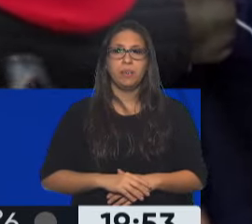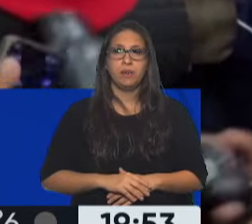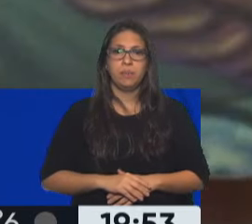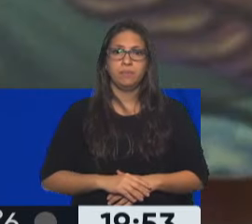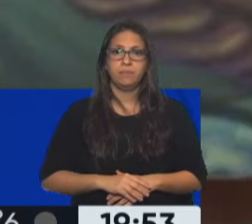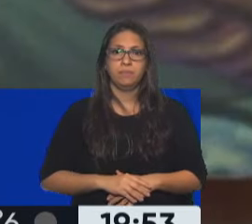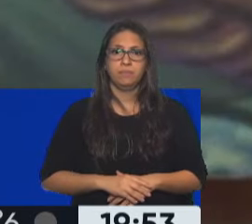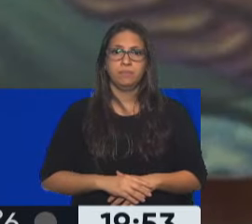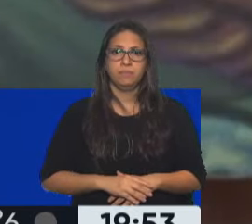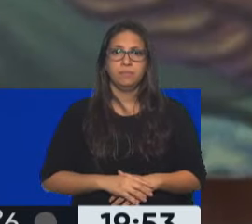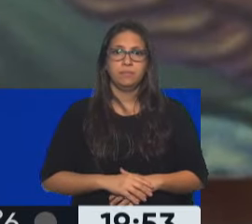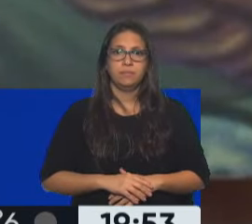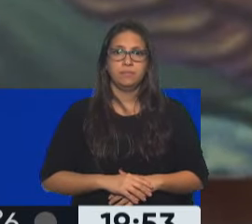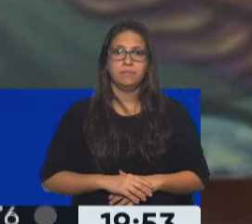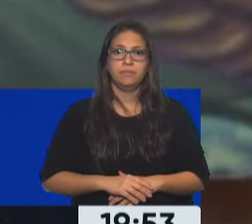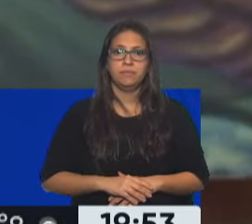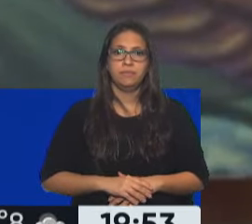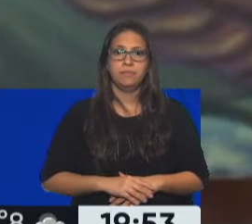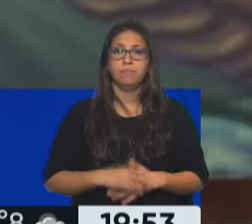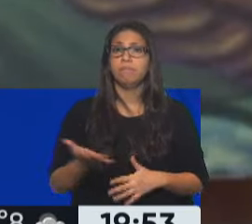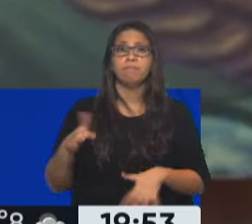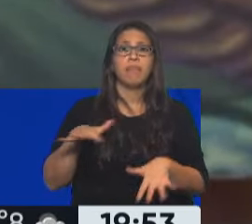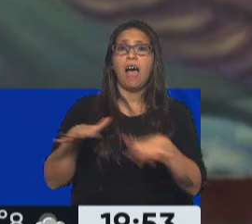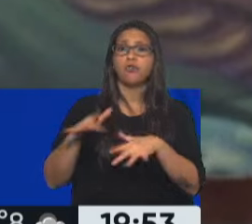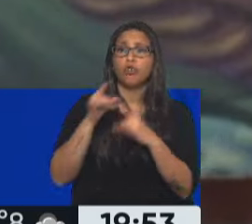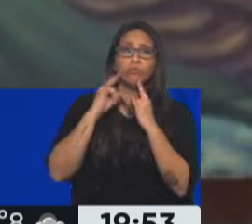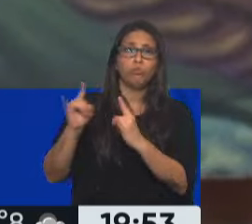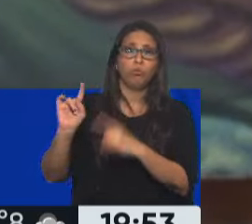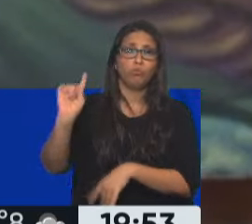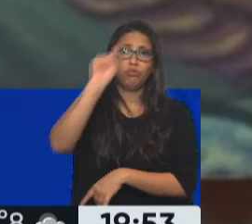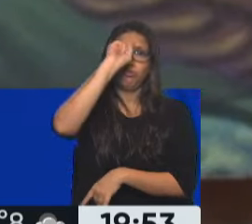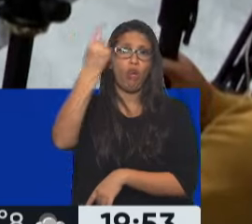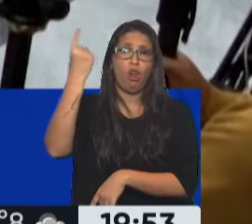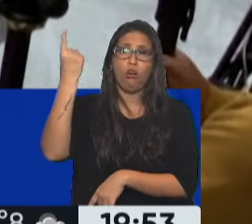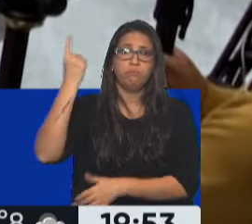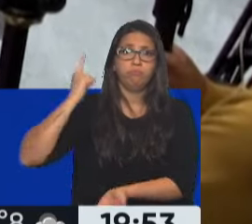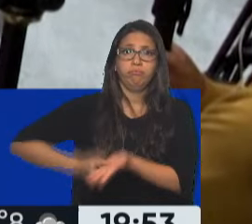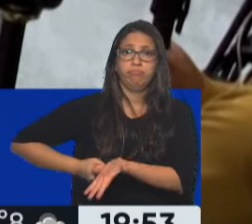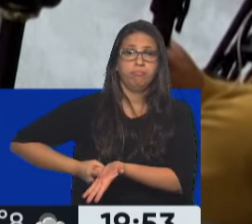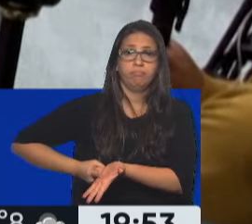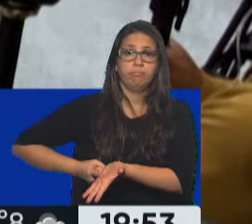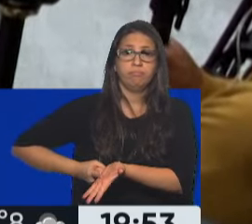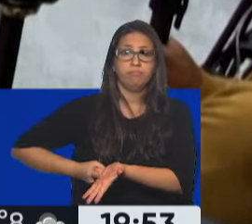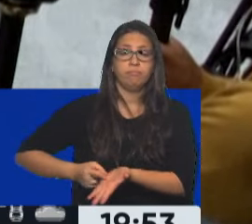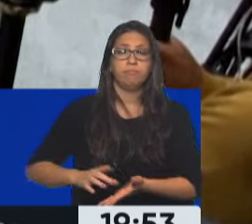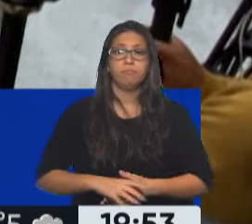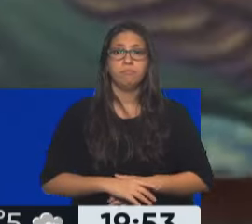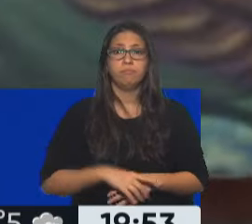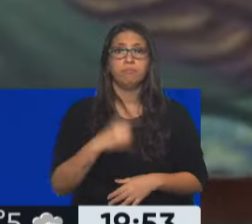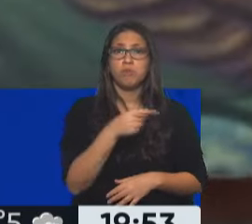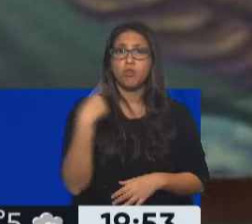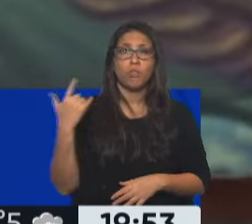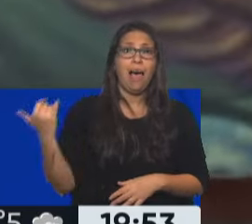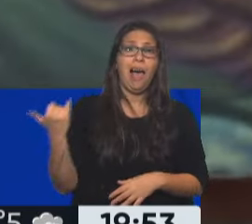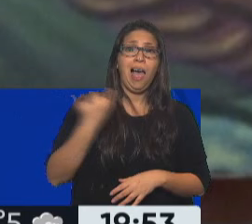actuó por cuenta propia. Eso debe quedar claro. Nunca estuvimos informados